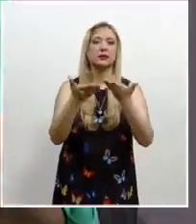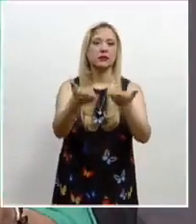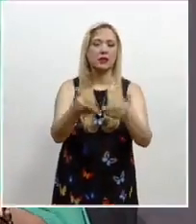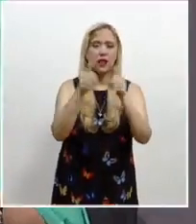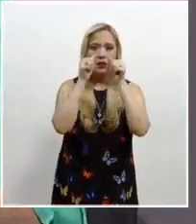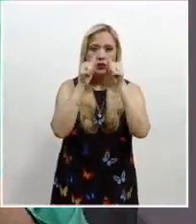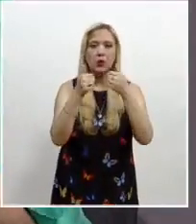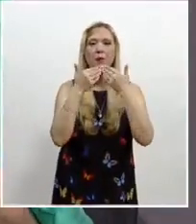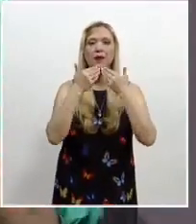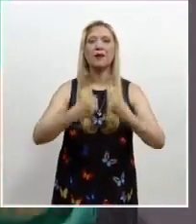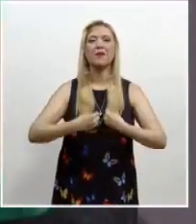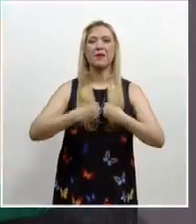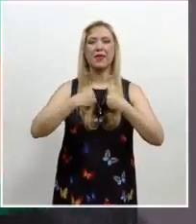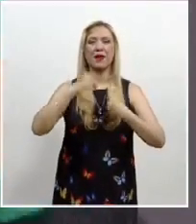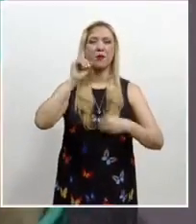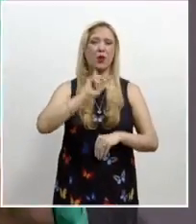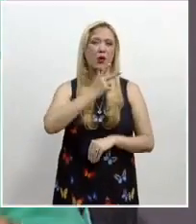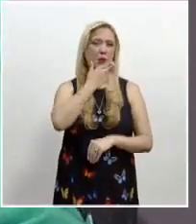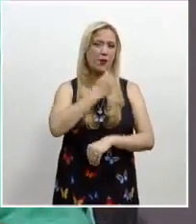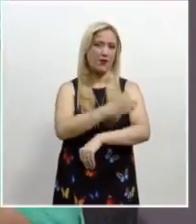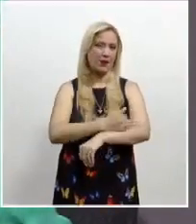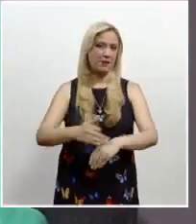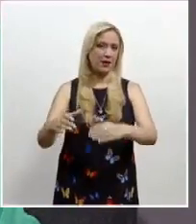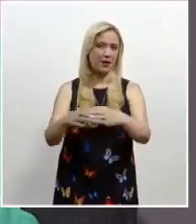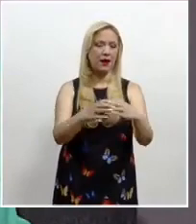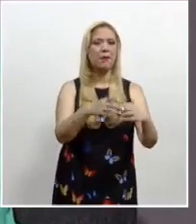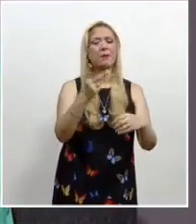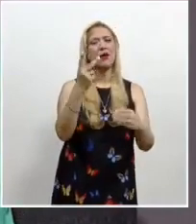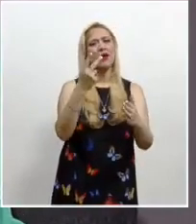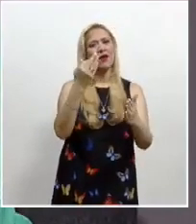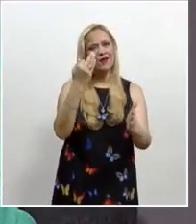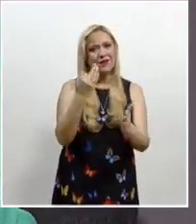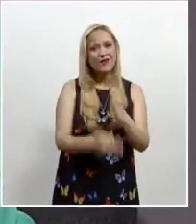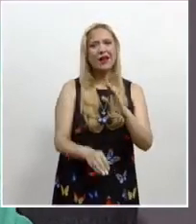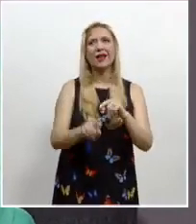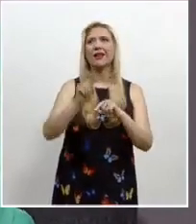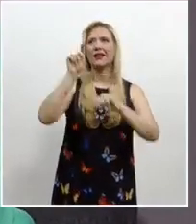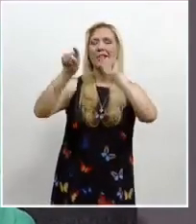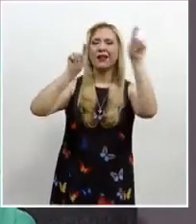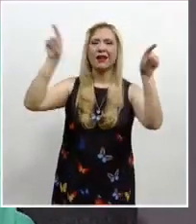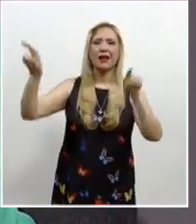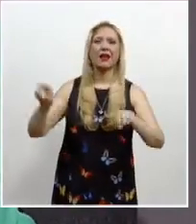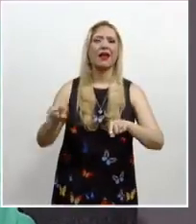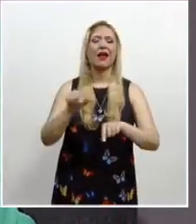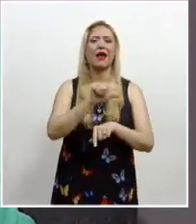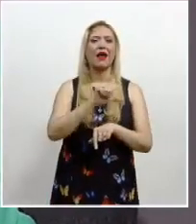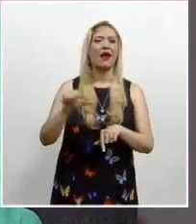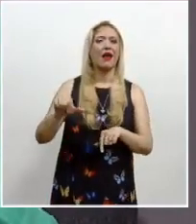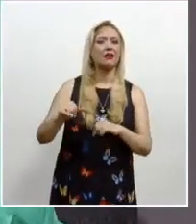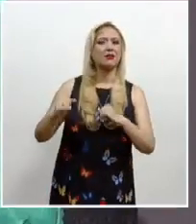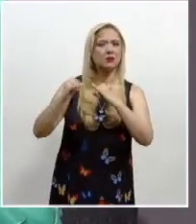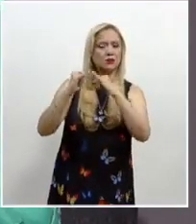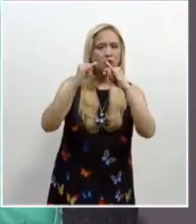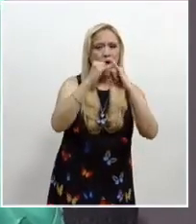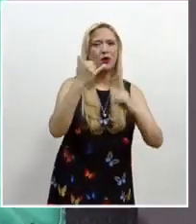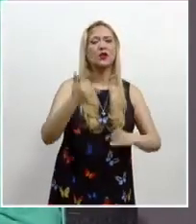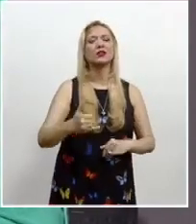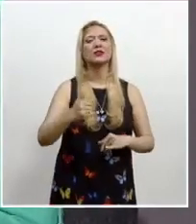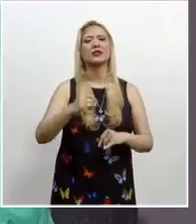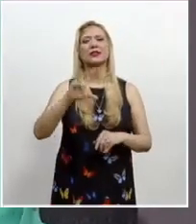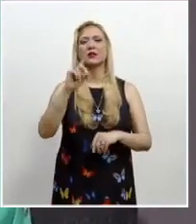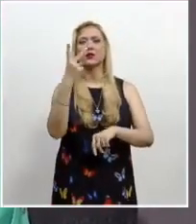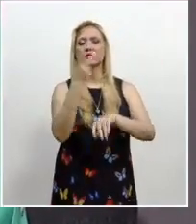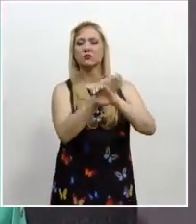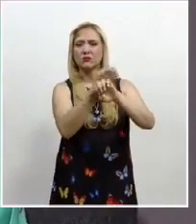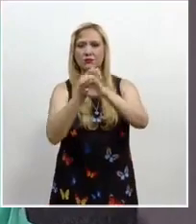hombres, a sus familias. Pero también hay que bajarlo a los estados. Entonces, creo yo que lo que necesitamos, y qué